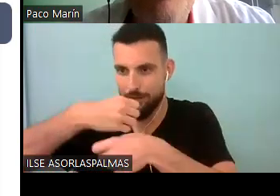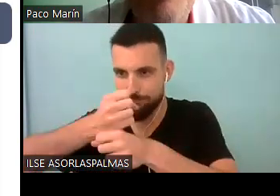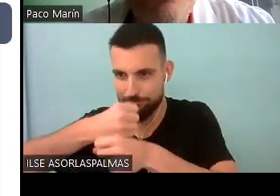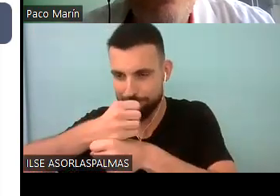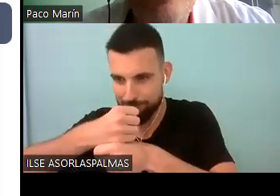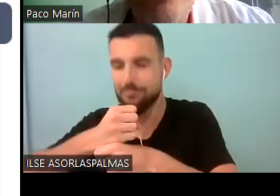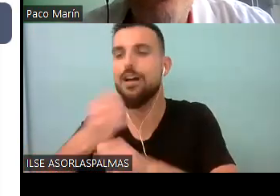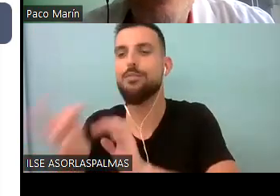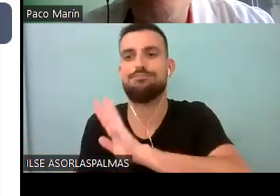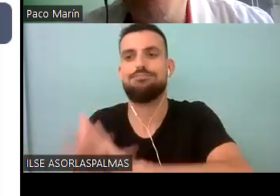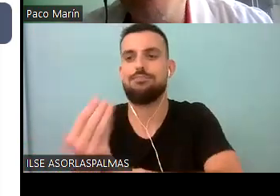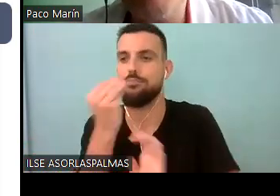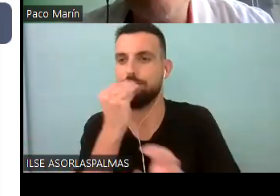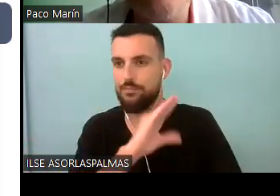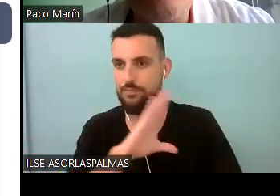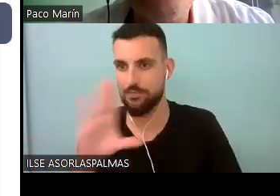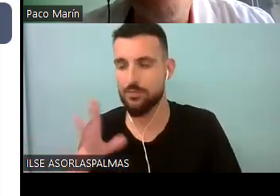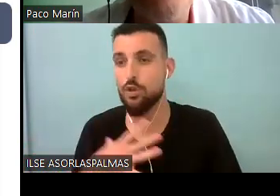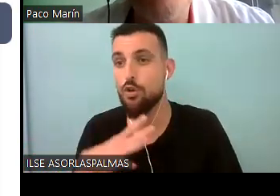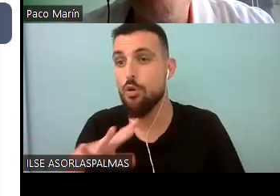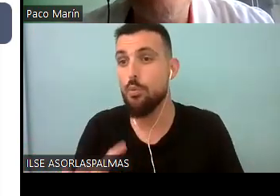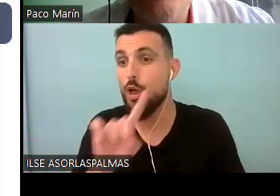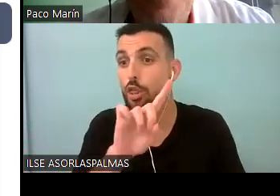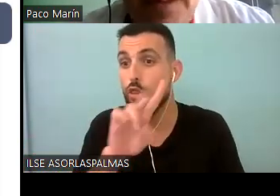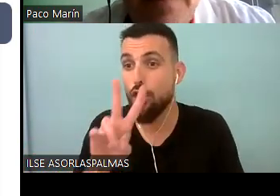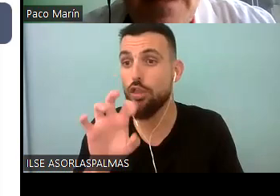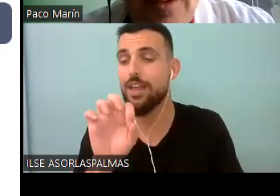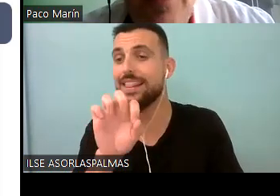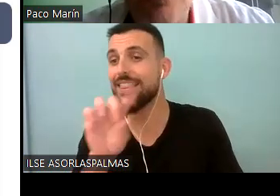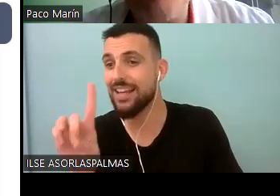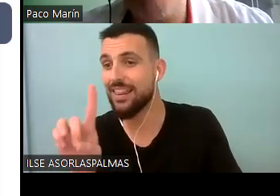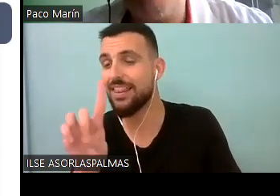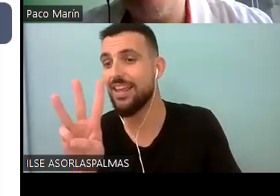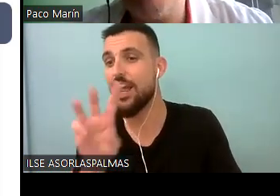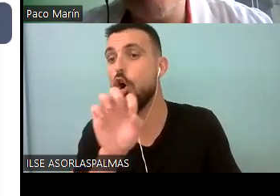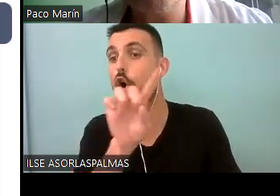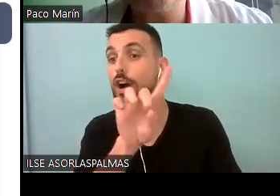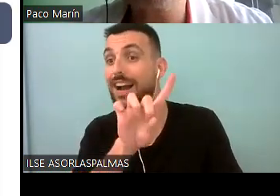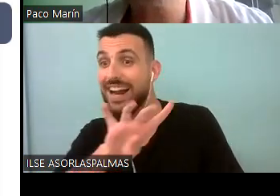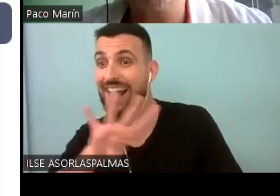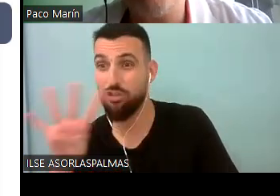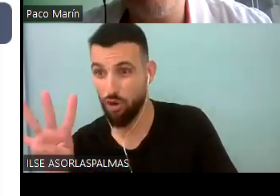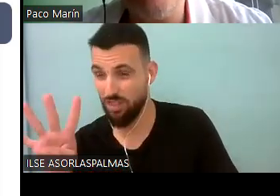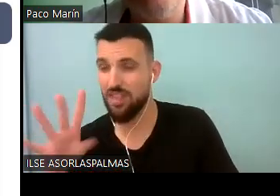memoria, pero está sobre 12, 13, 14 veces la potencia de la isoflavona del trébol rojo con respecto a la isoflavona